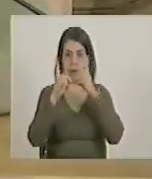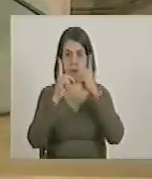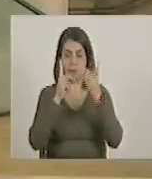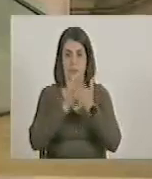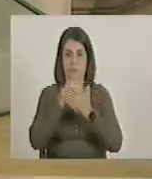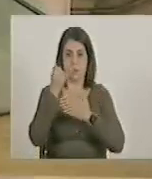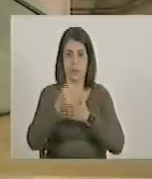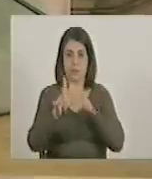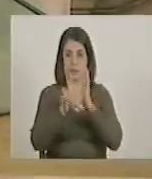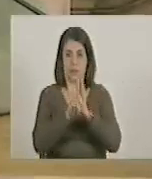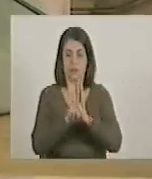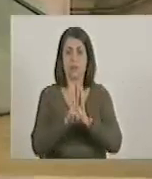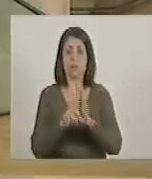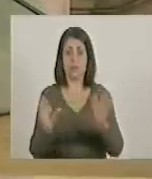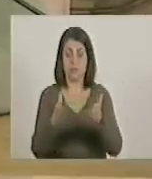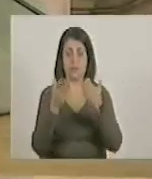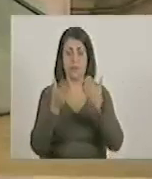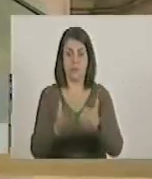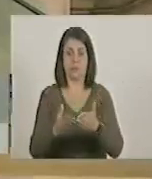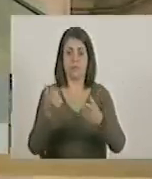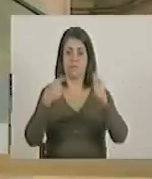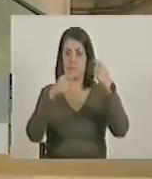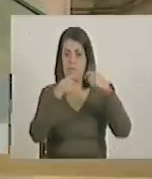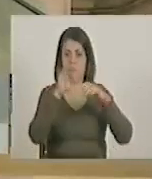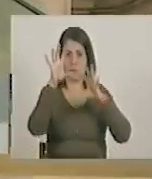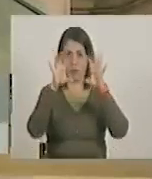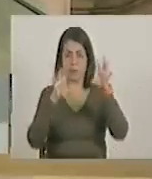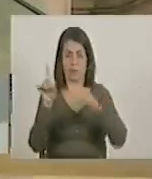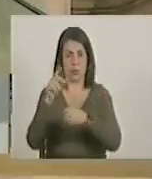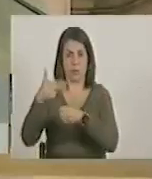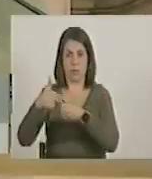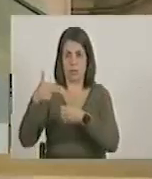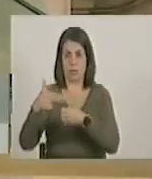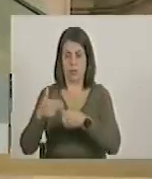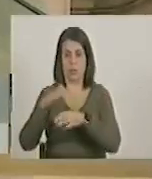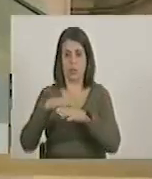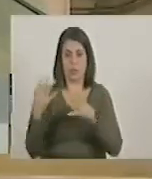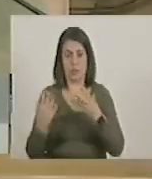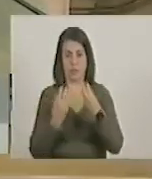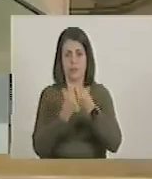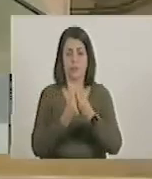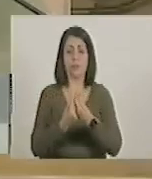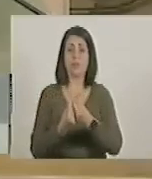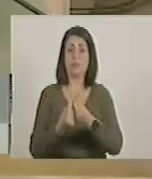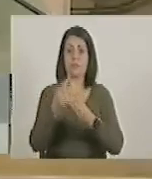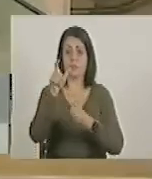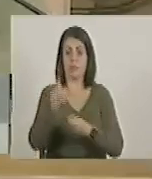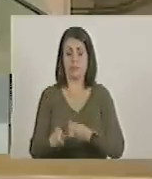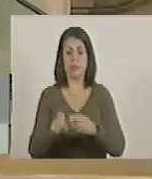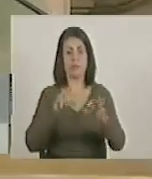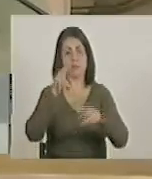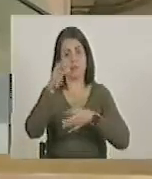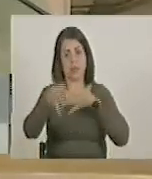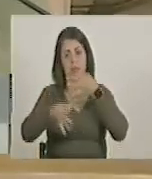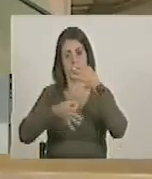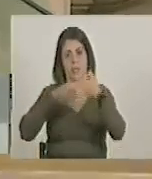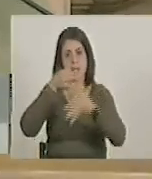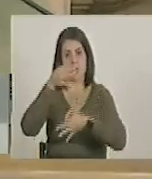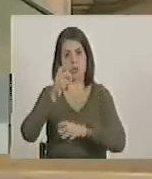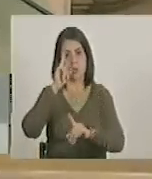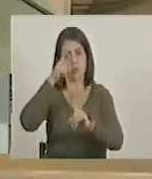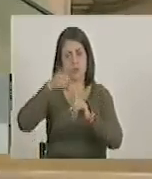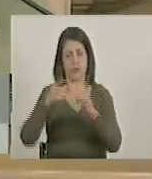del proyecto de ley de fomento a las exportaciones no petroleras, acompañado de su correspondiente exposición de motivos,